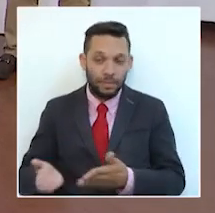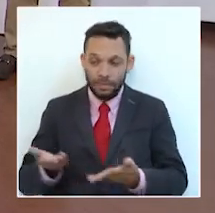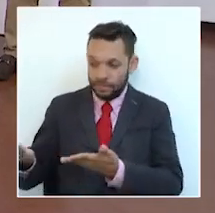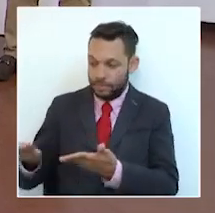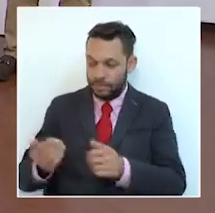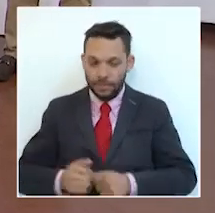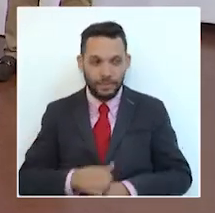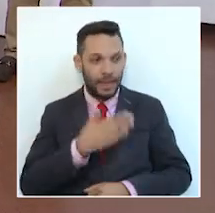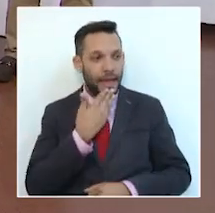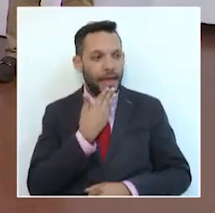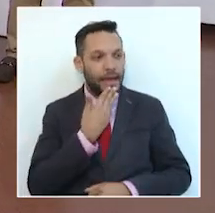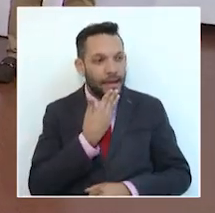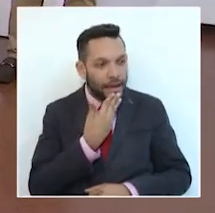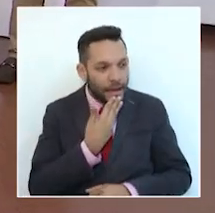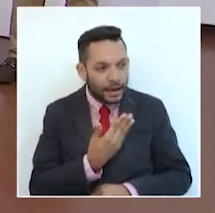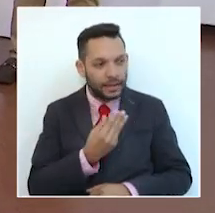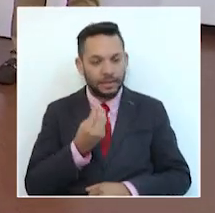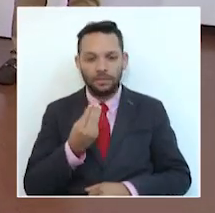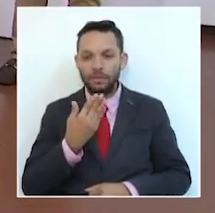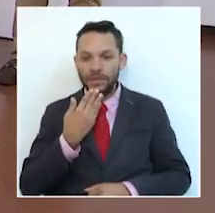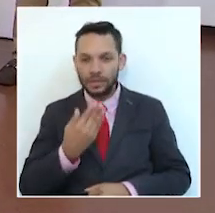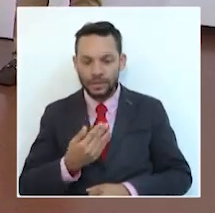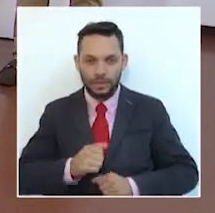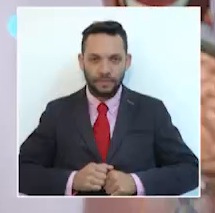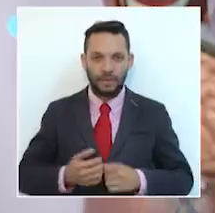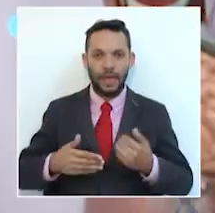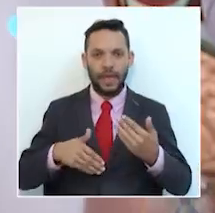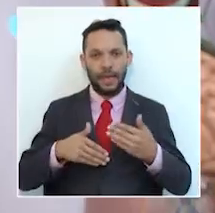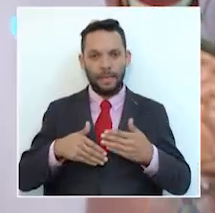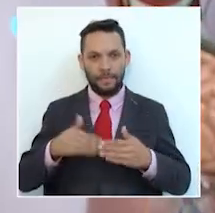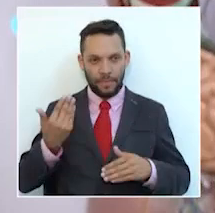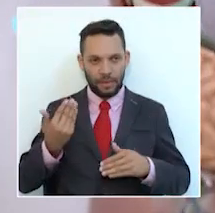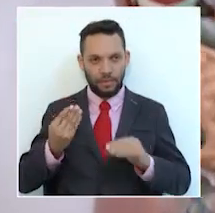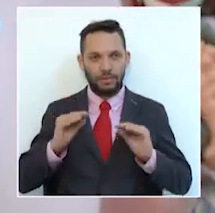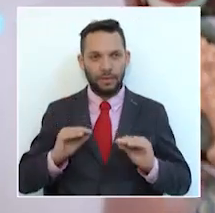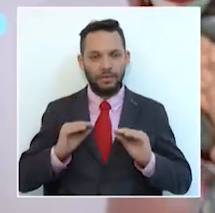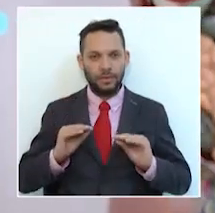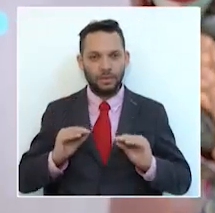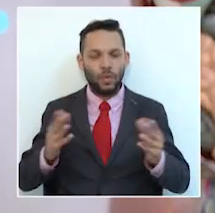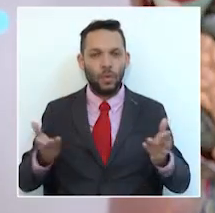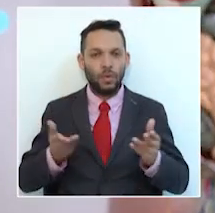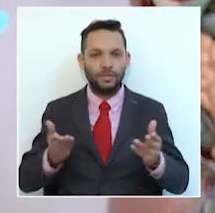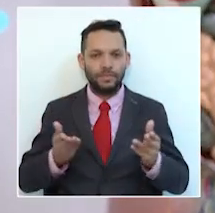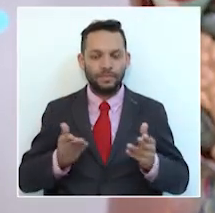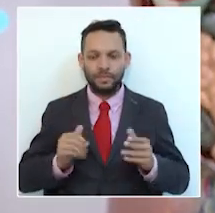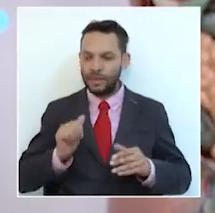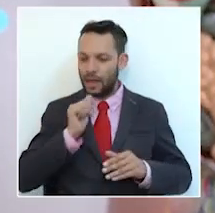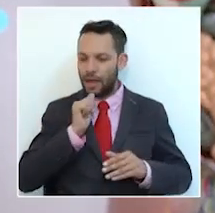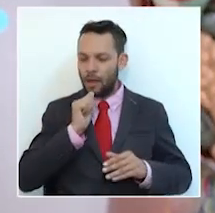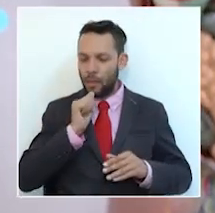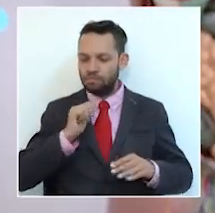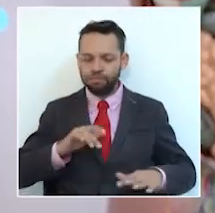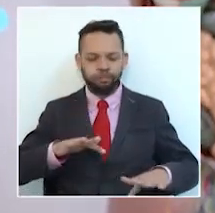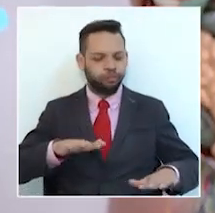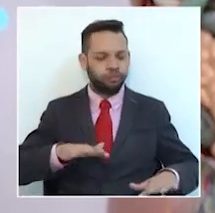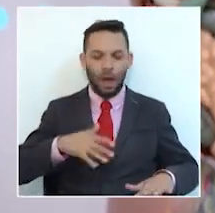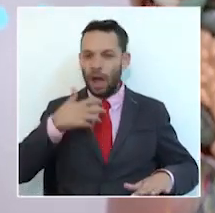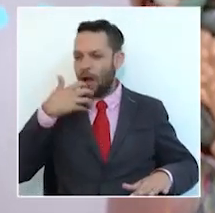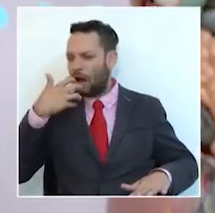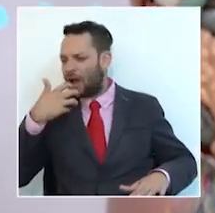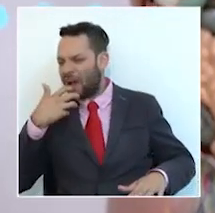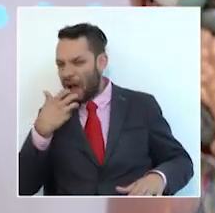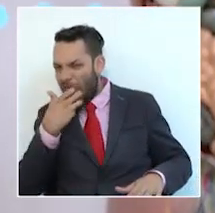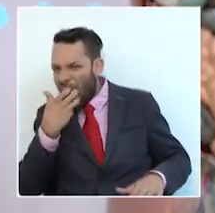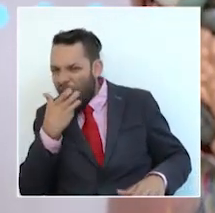gracias buenas tardes bueno podríamos comenzar diciendo que el termalismo y la talasoterapia es muy antiguo